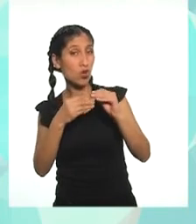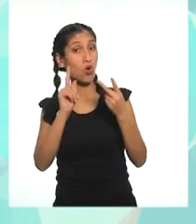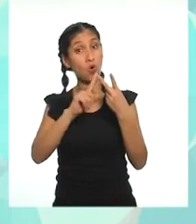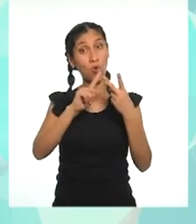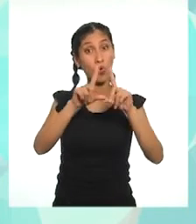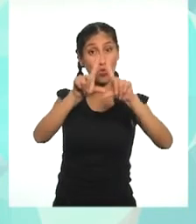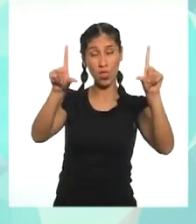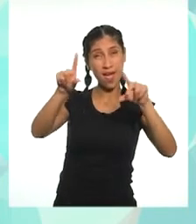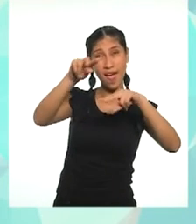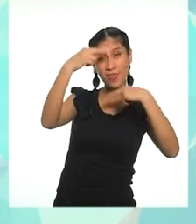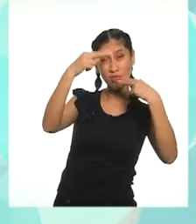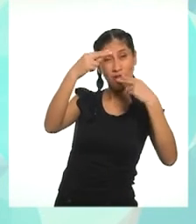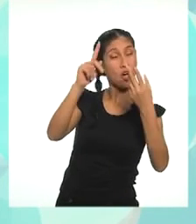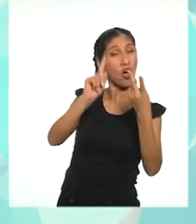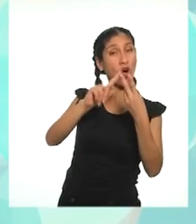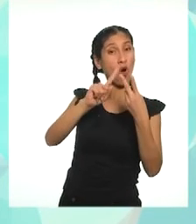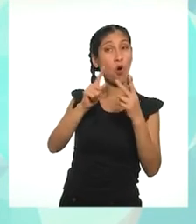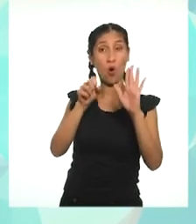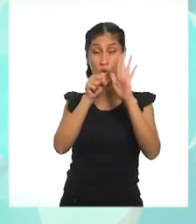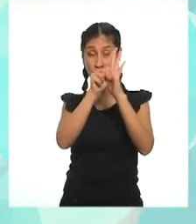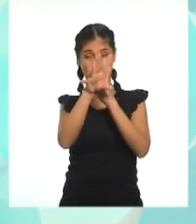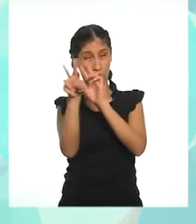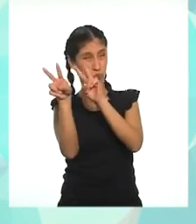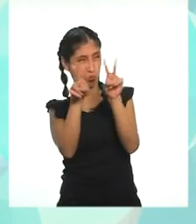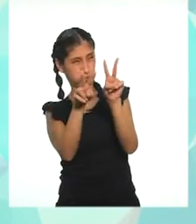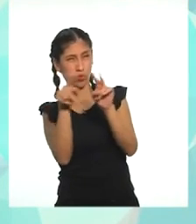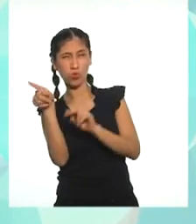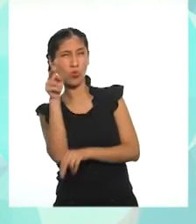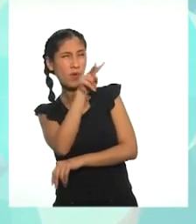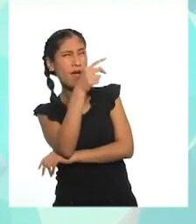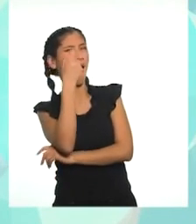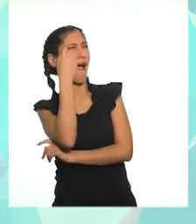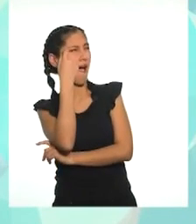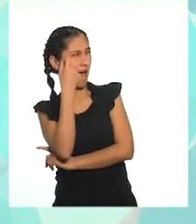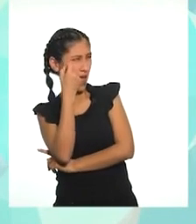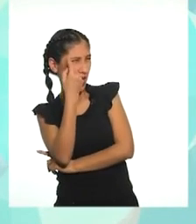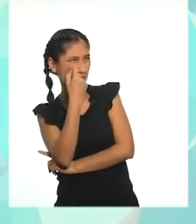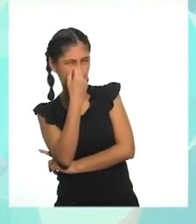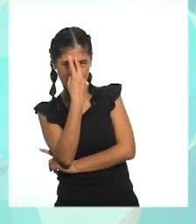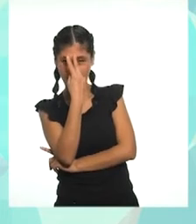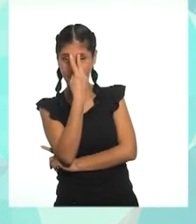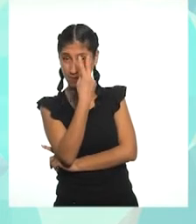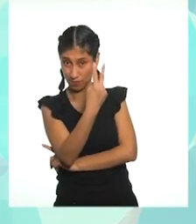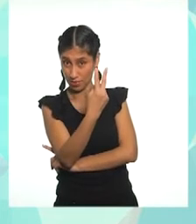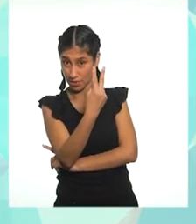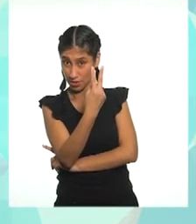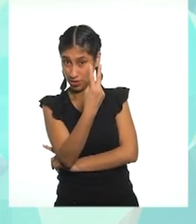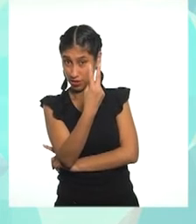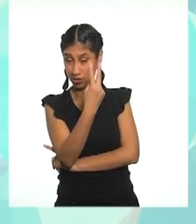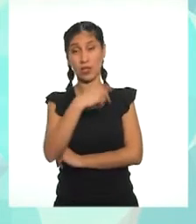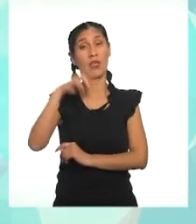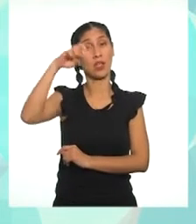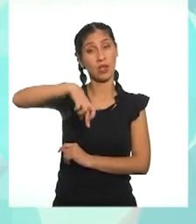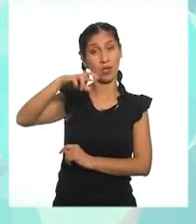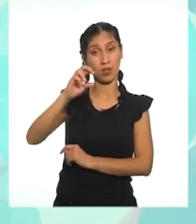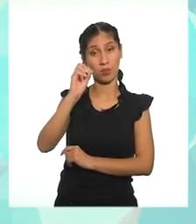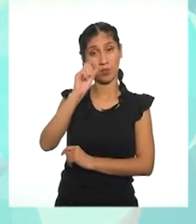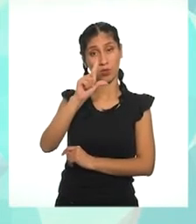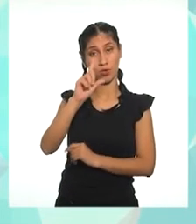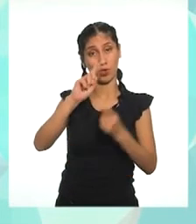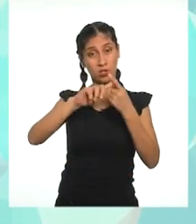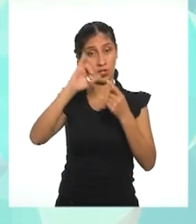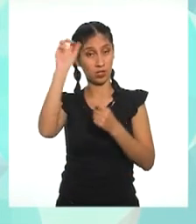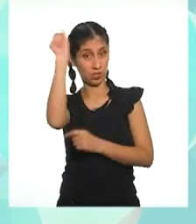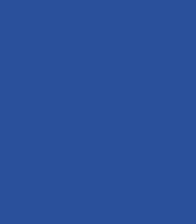Piensa en un cuento, una novela o una película, donde tú puedas entender y ver el flash forward